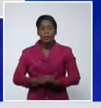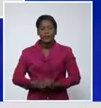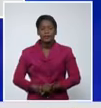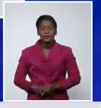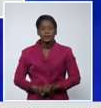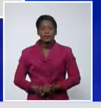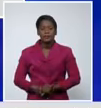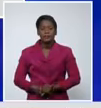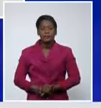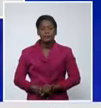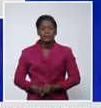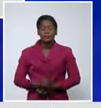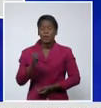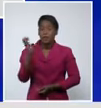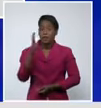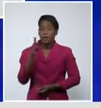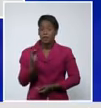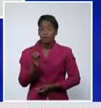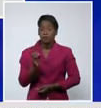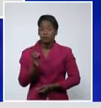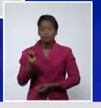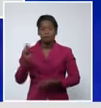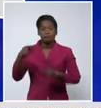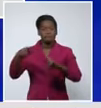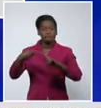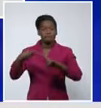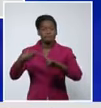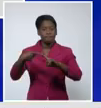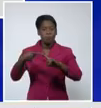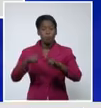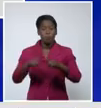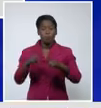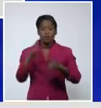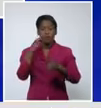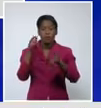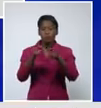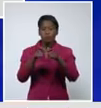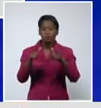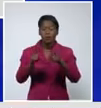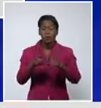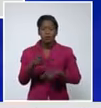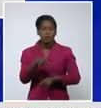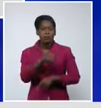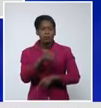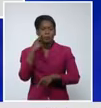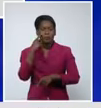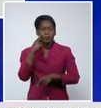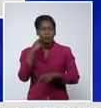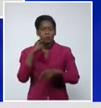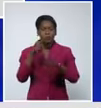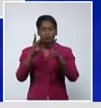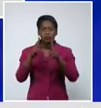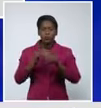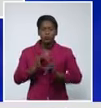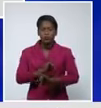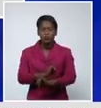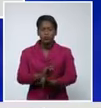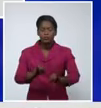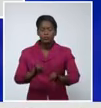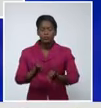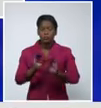pues Brasil, estamos hablando del, estos son reportes de las últimas 24 horas, el día de